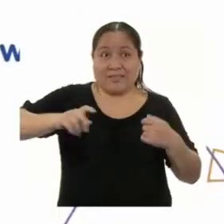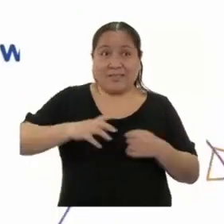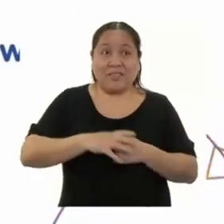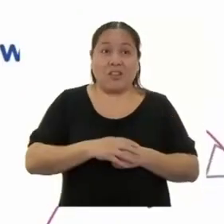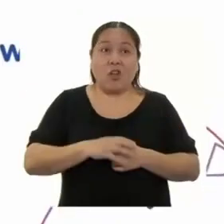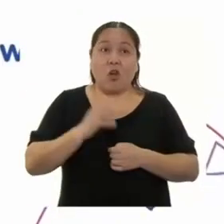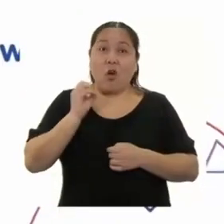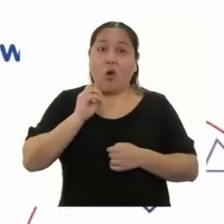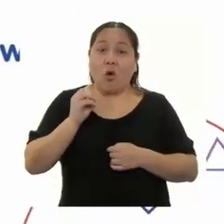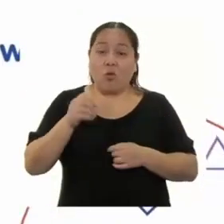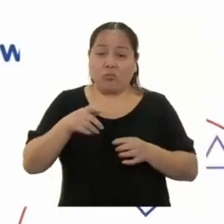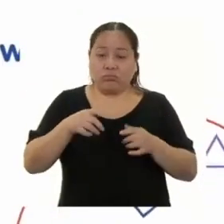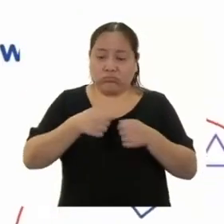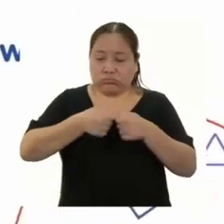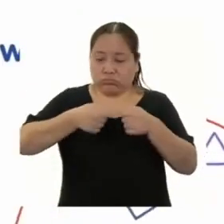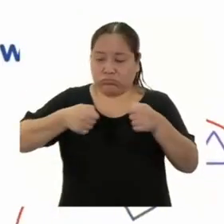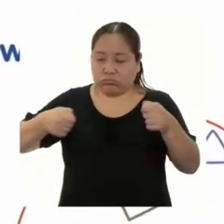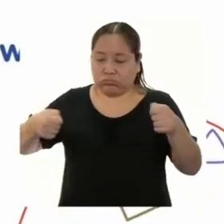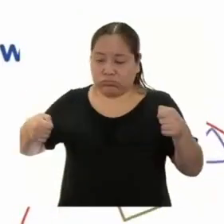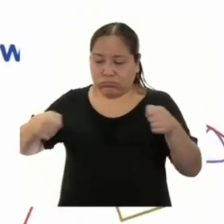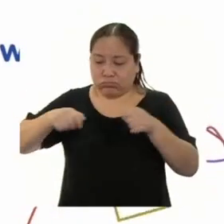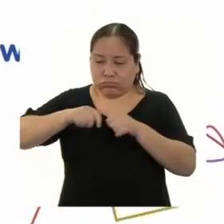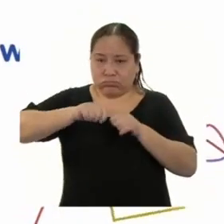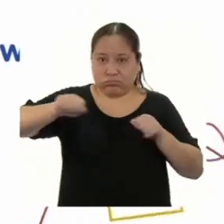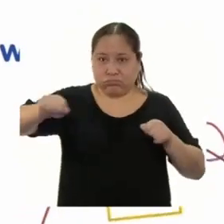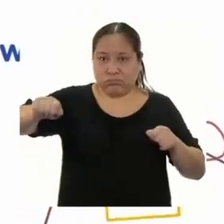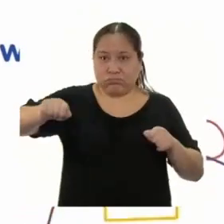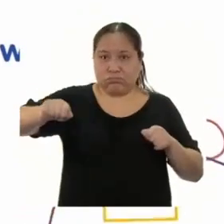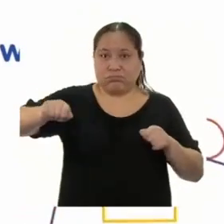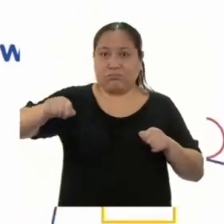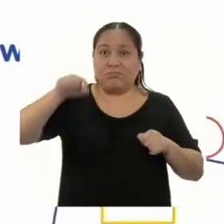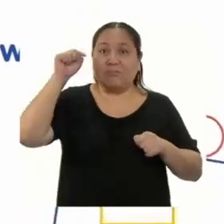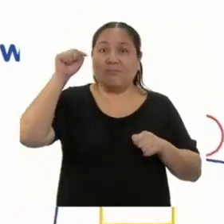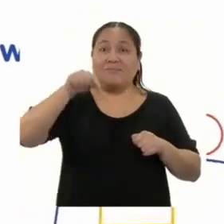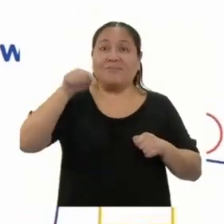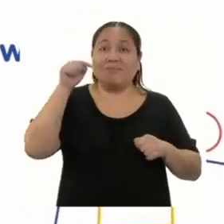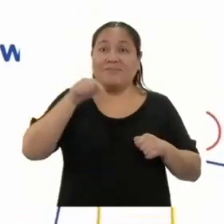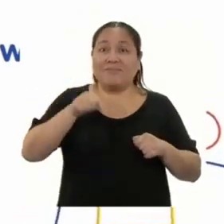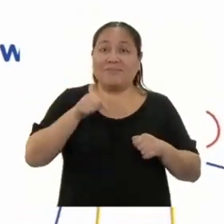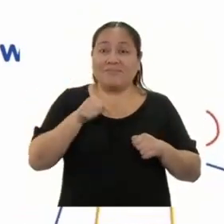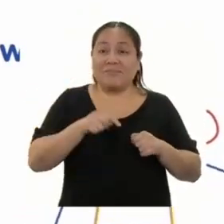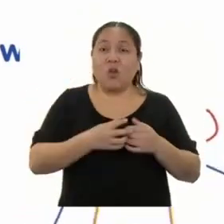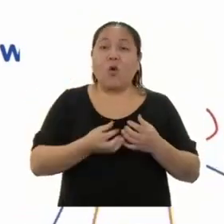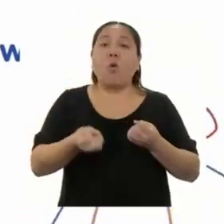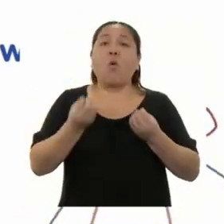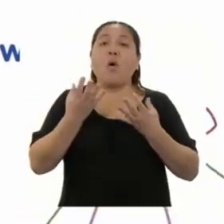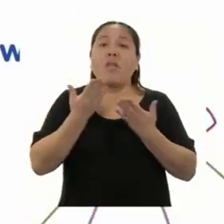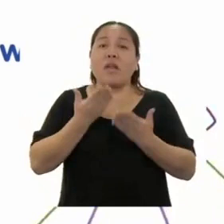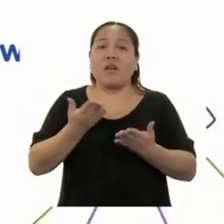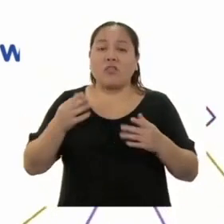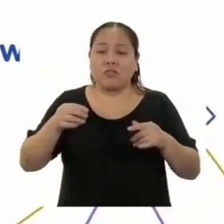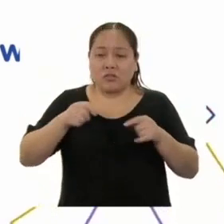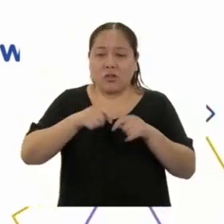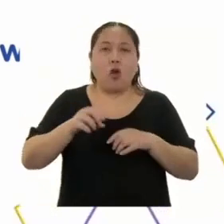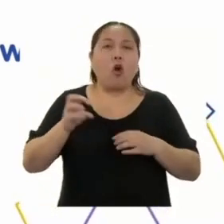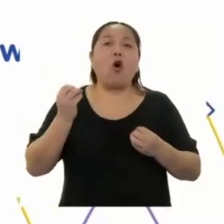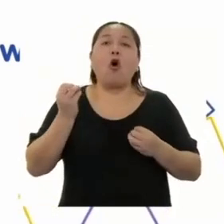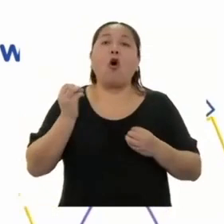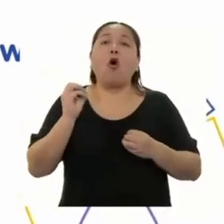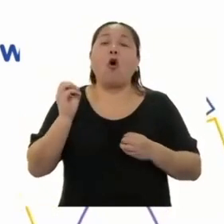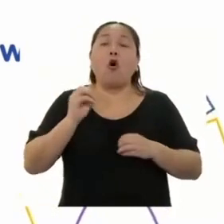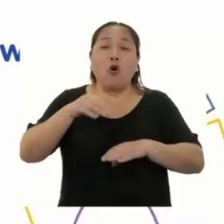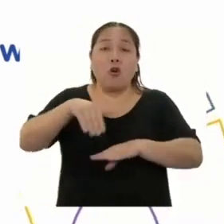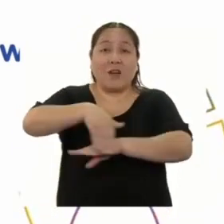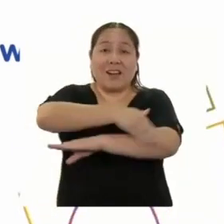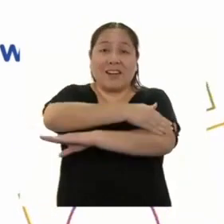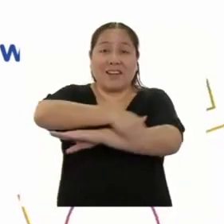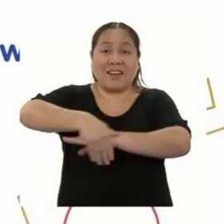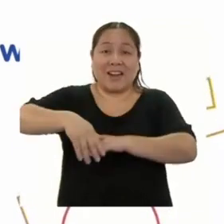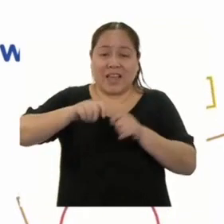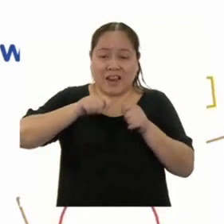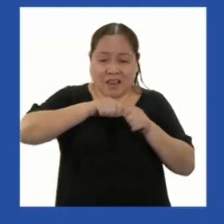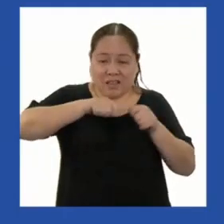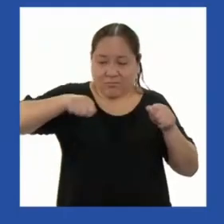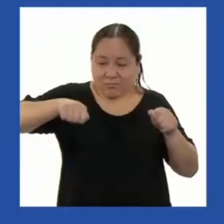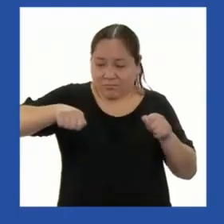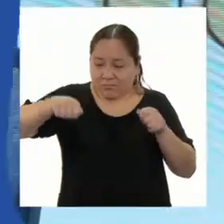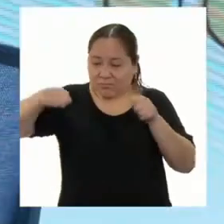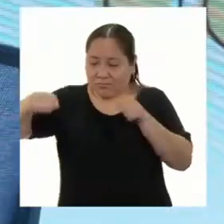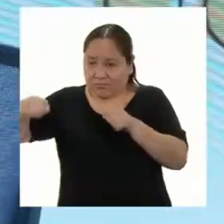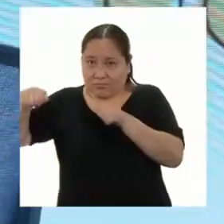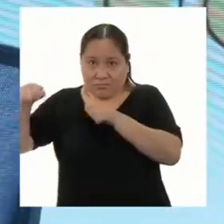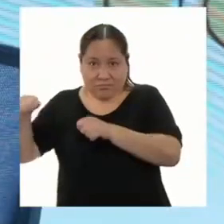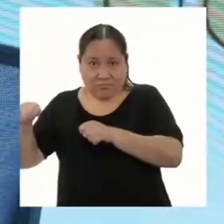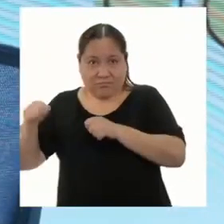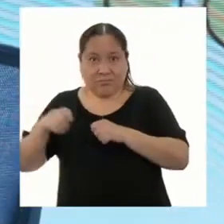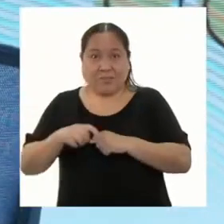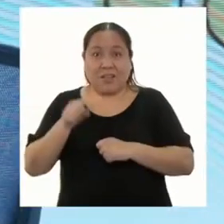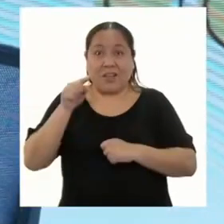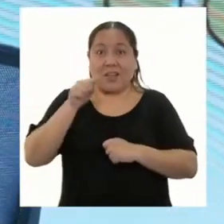o wincha, van a tomar las medidas de ese objeto. ¡Oh, muchas reglas juntas! ¡Todo ayuda! Con